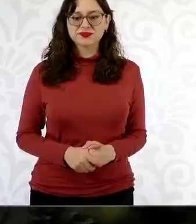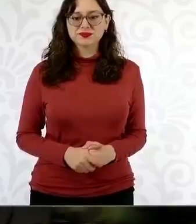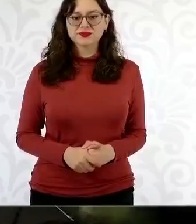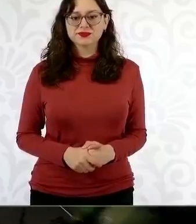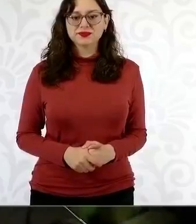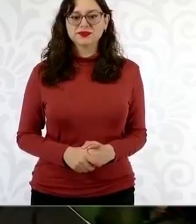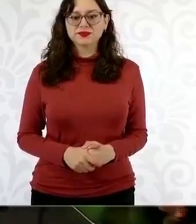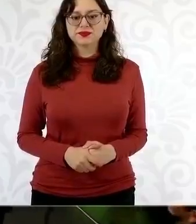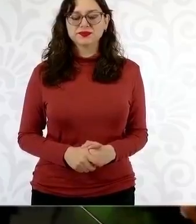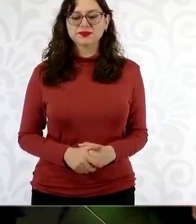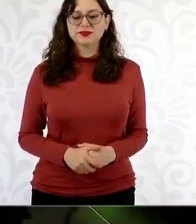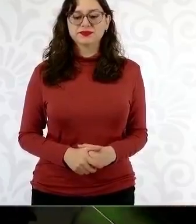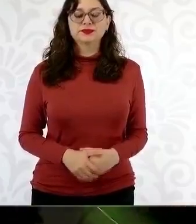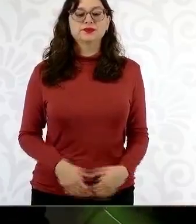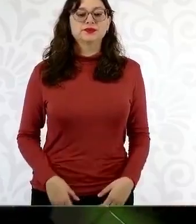Acompáñame, Marcelo.